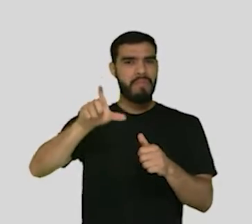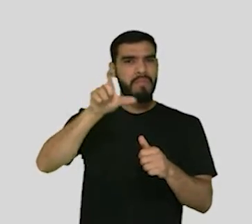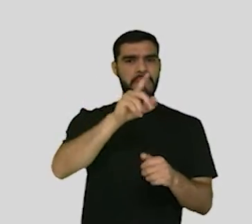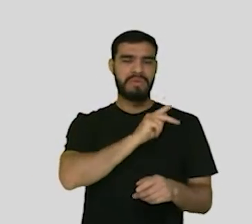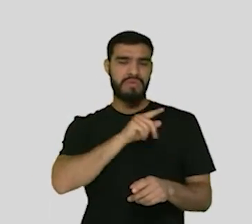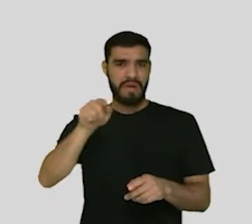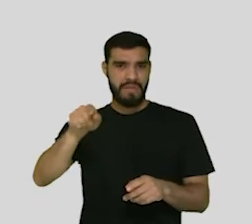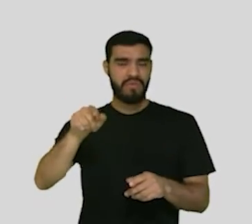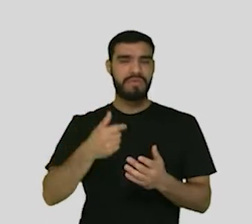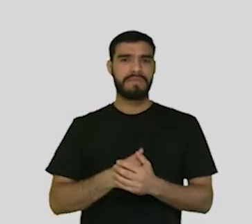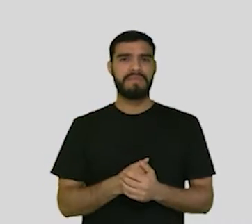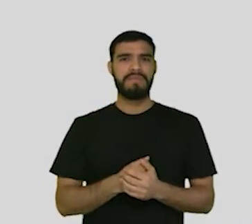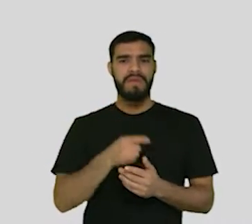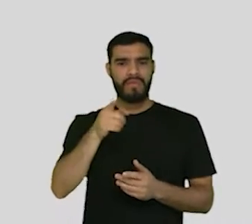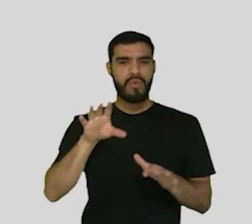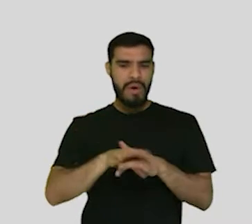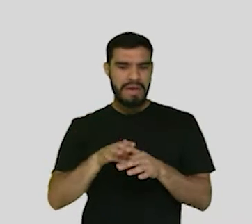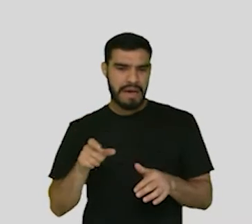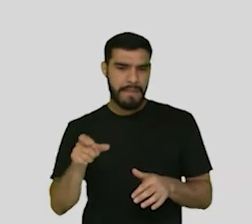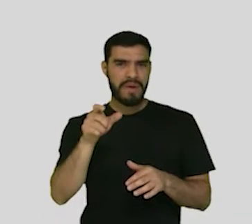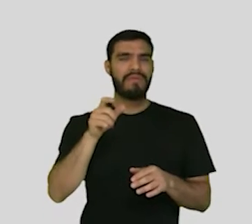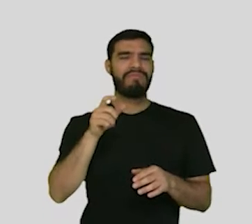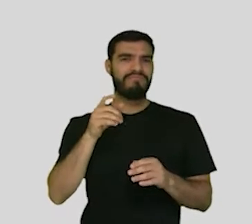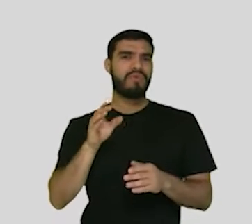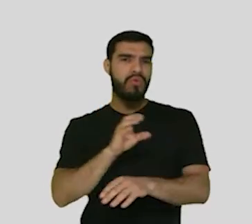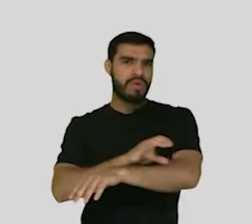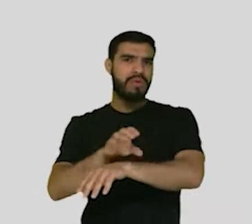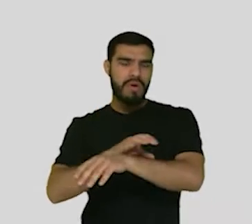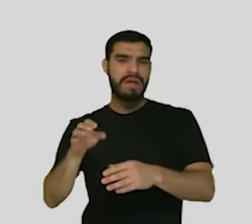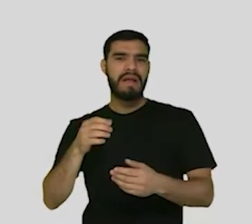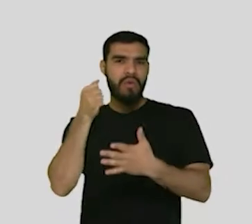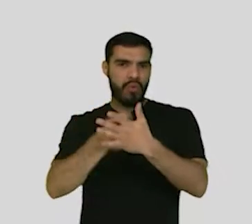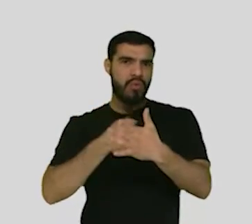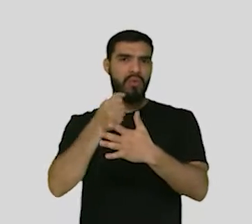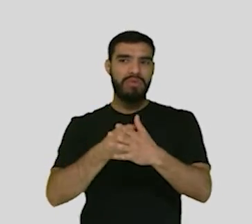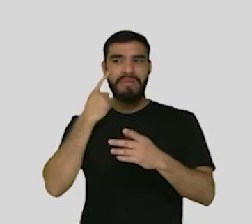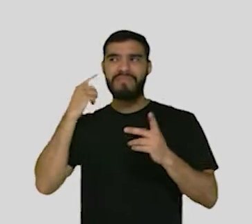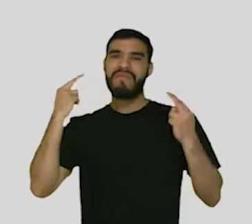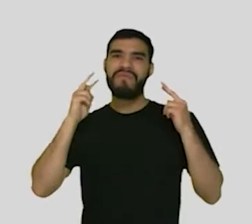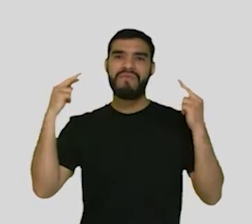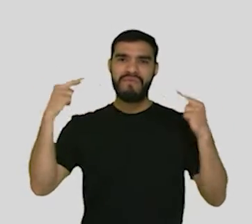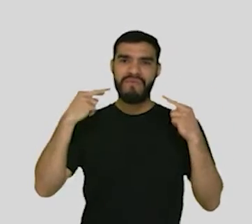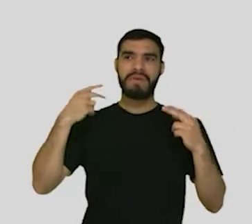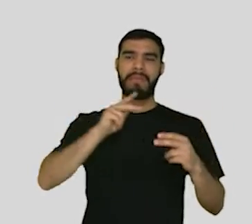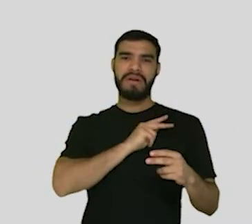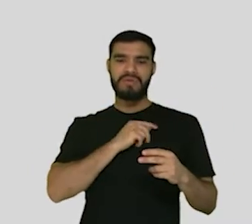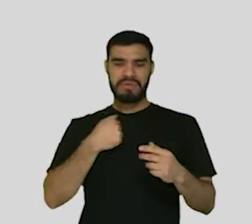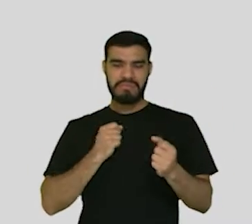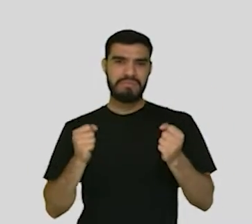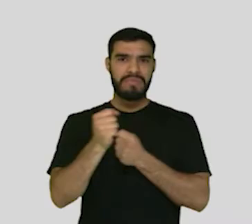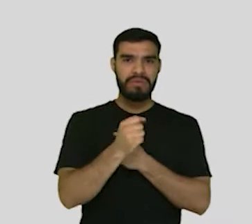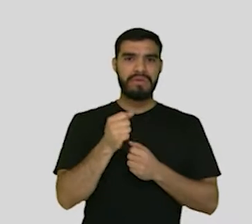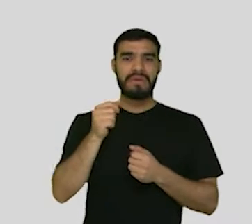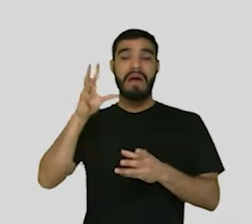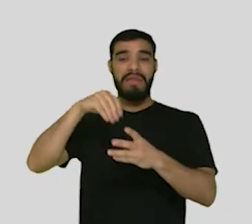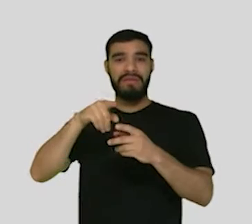de eres joputu estamba en empaena de la lucha de seguir decidí jare yo ayu jare güero